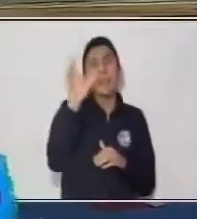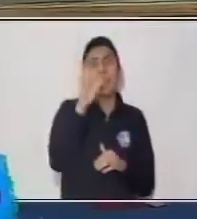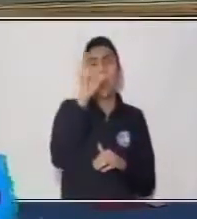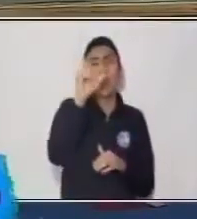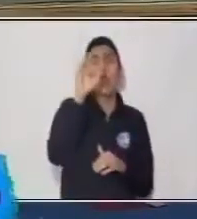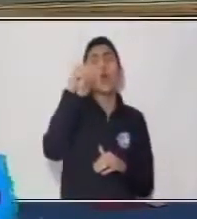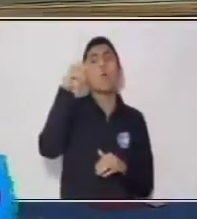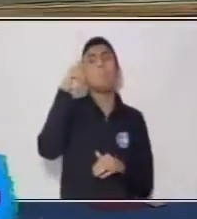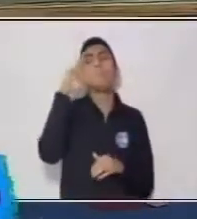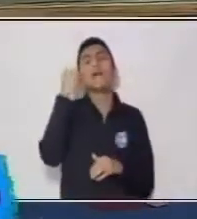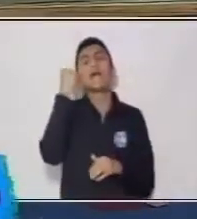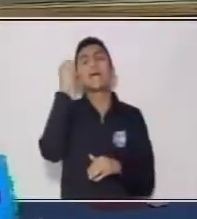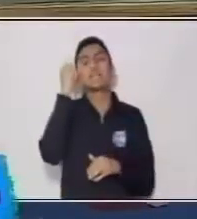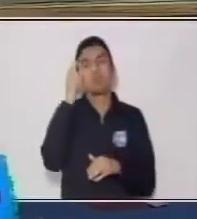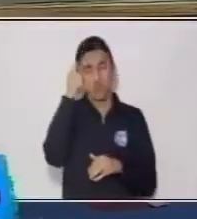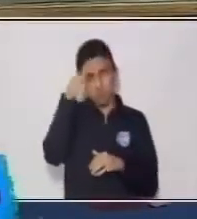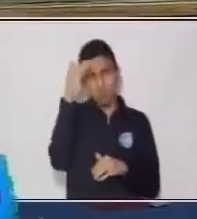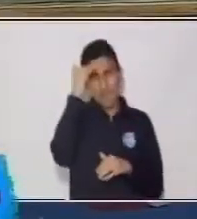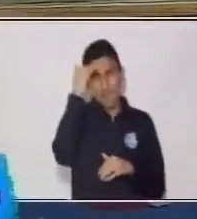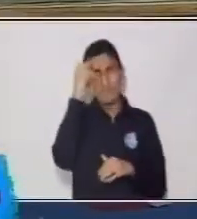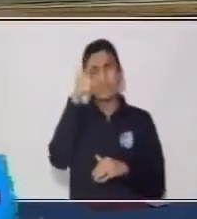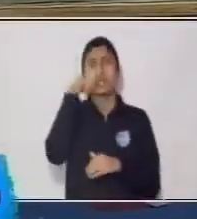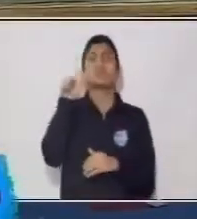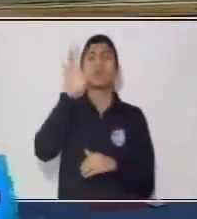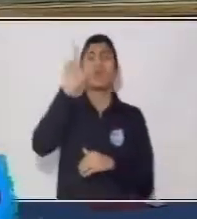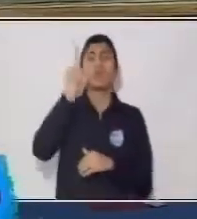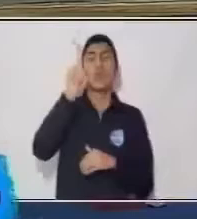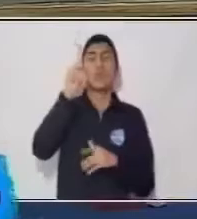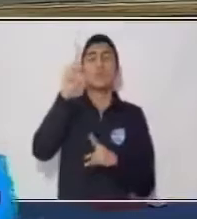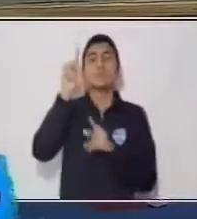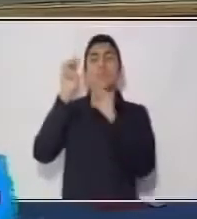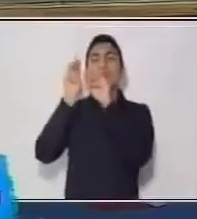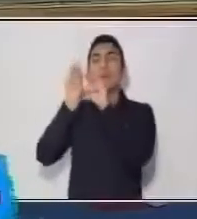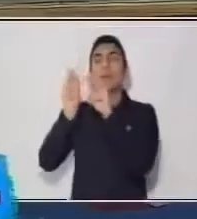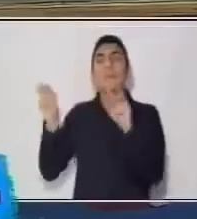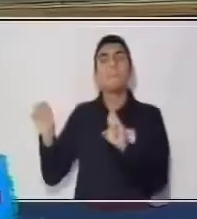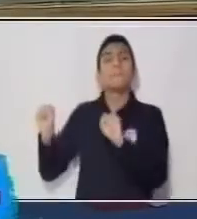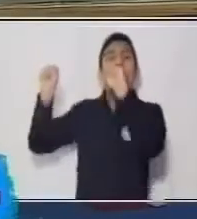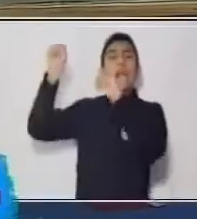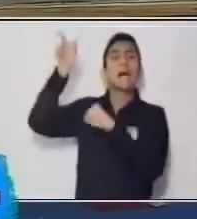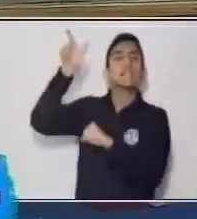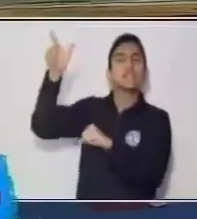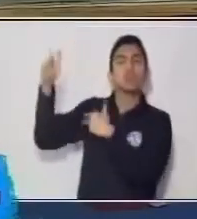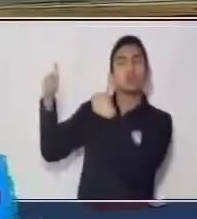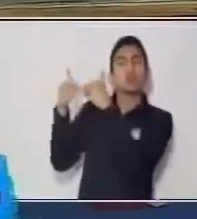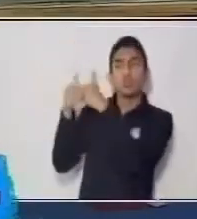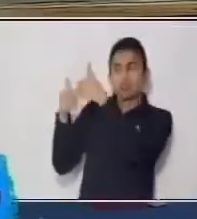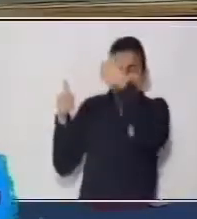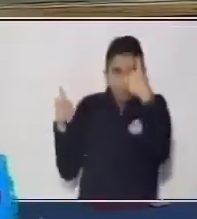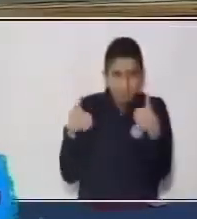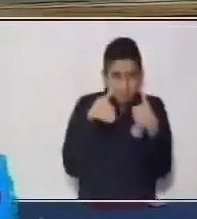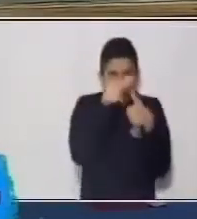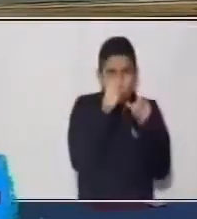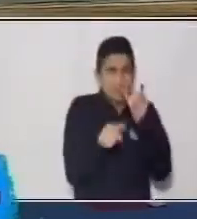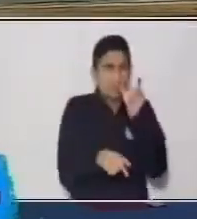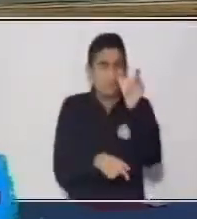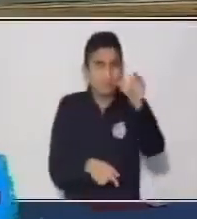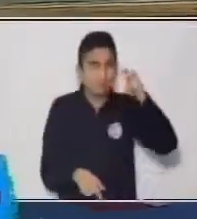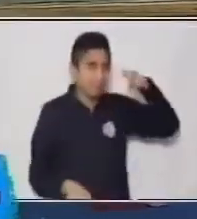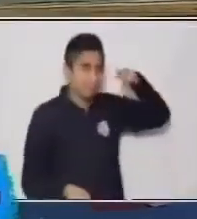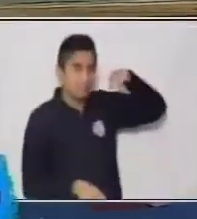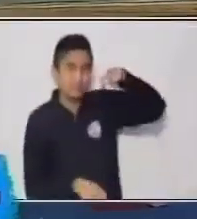que Miguel Ángel Asturias escribió en ese tiempo sobre las personas y cómo vivían ahí. Y también